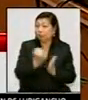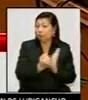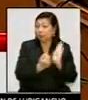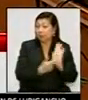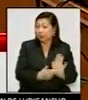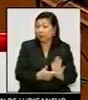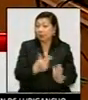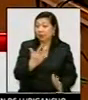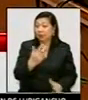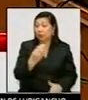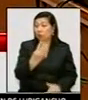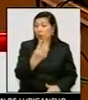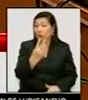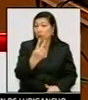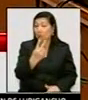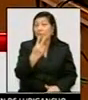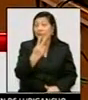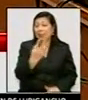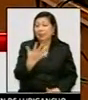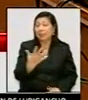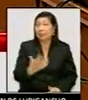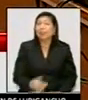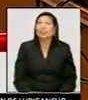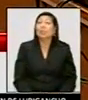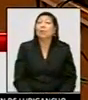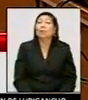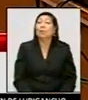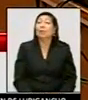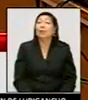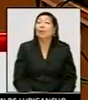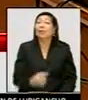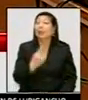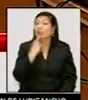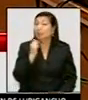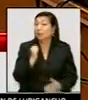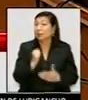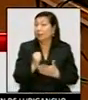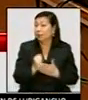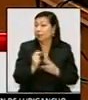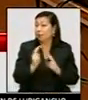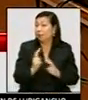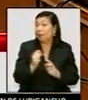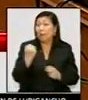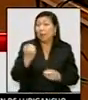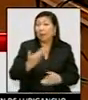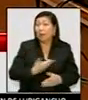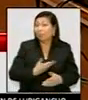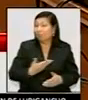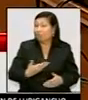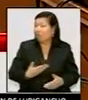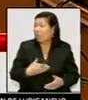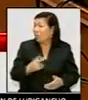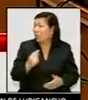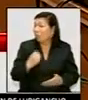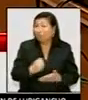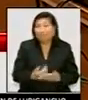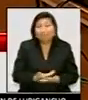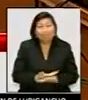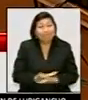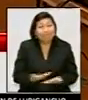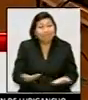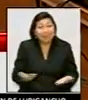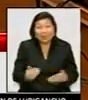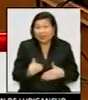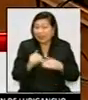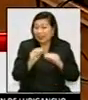ley 3425. Por lo expuesto, son atendibles las observaciones del Poder Ejecutivo, no son atendibles, y se